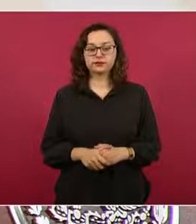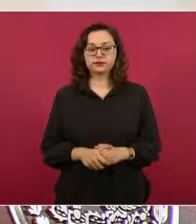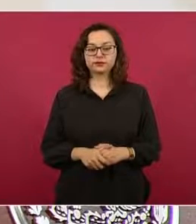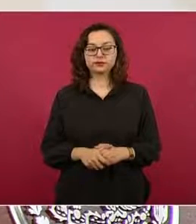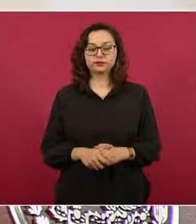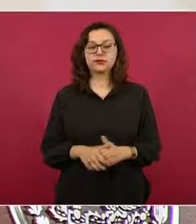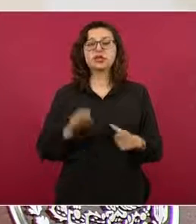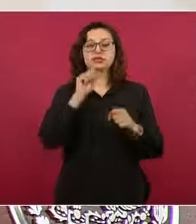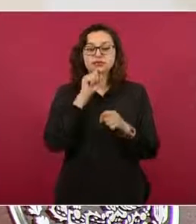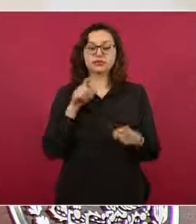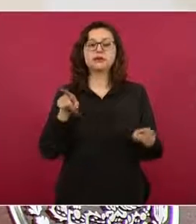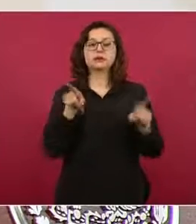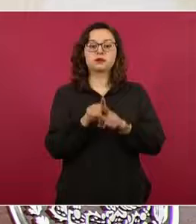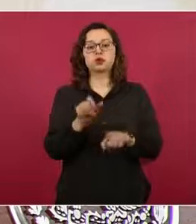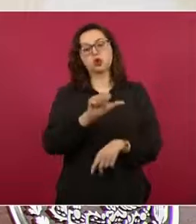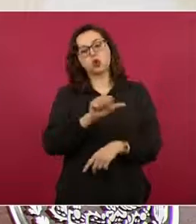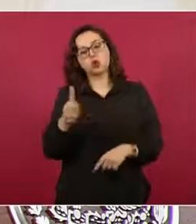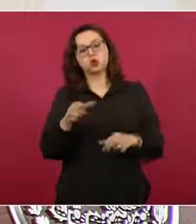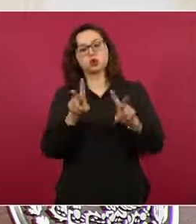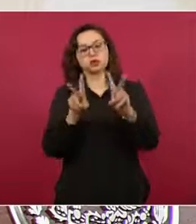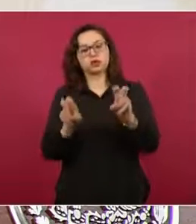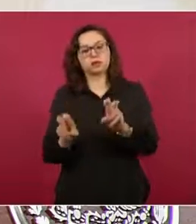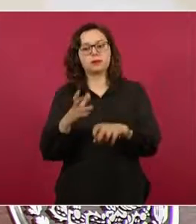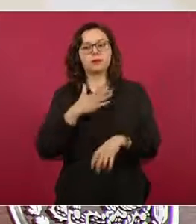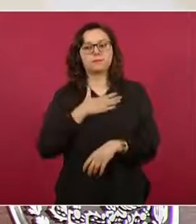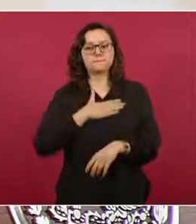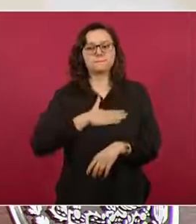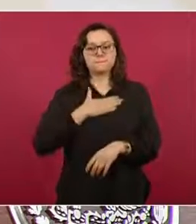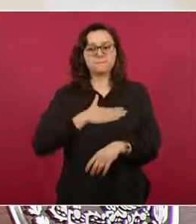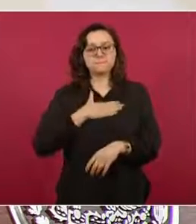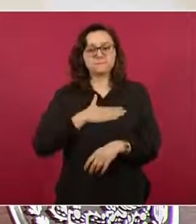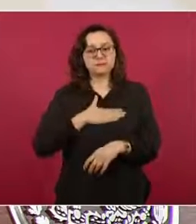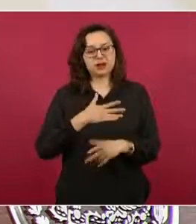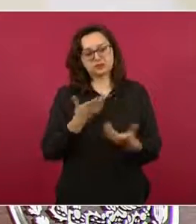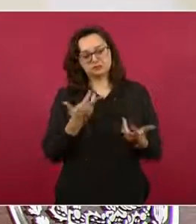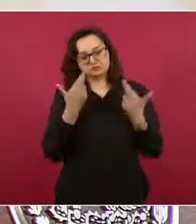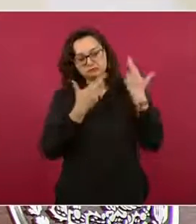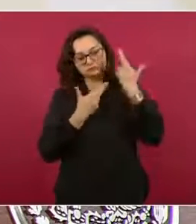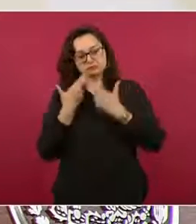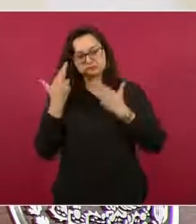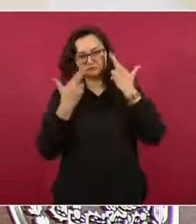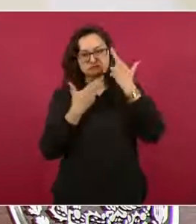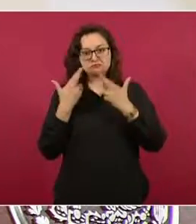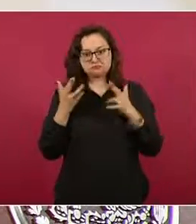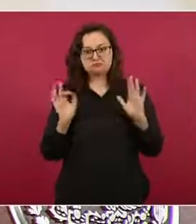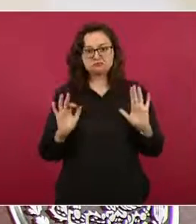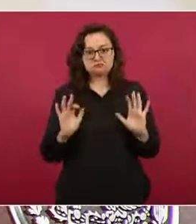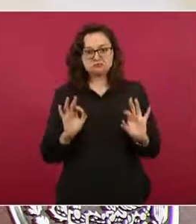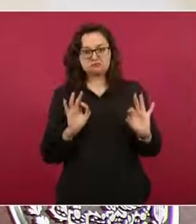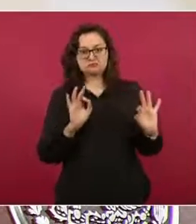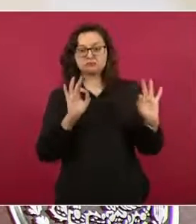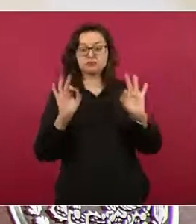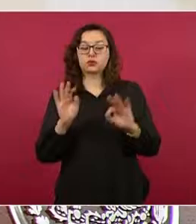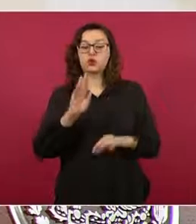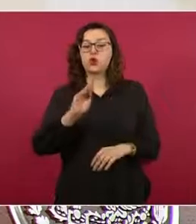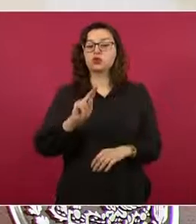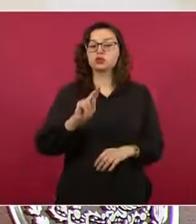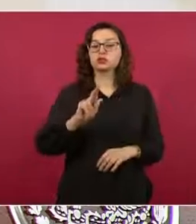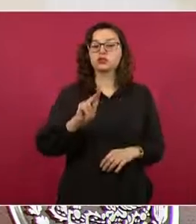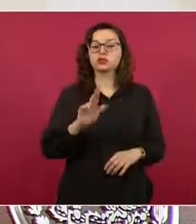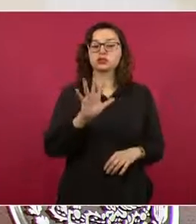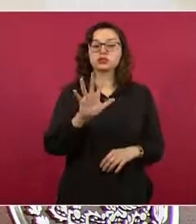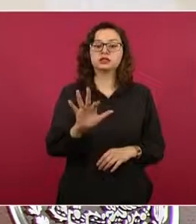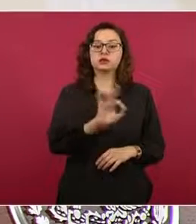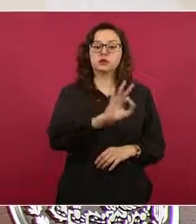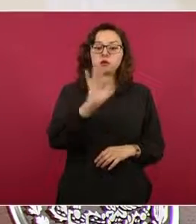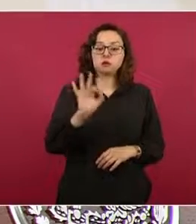Aguascalientes. También seguimos monitoreando el tema de los servicios sanitarios, que afortunadamente el